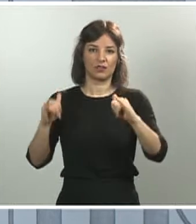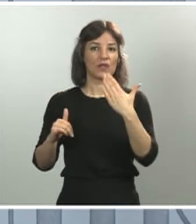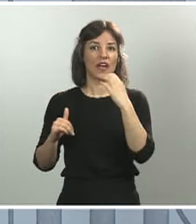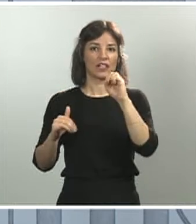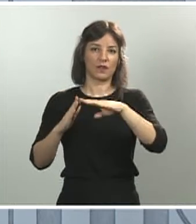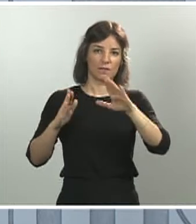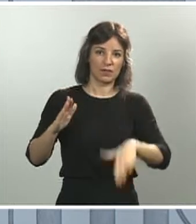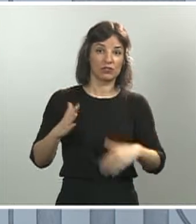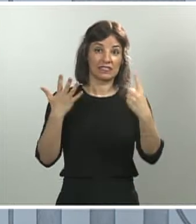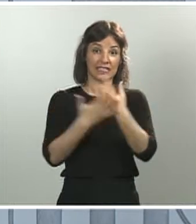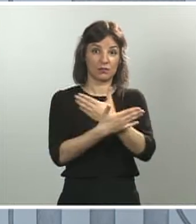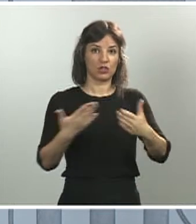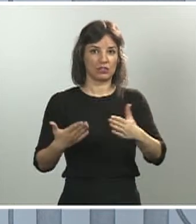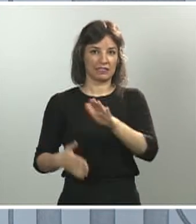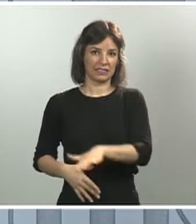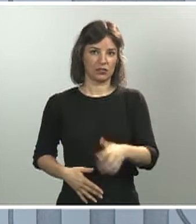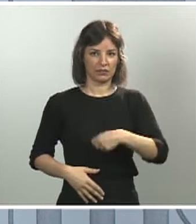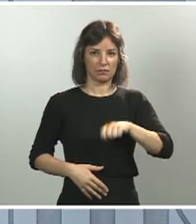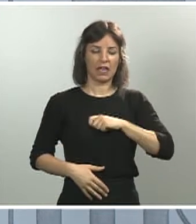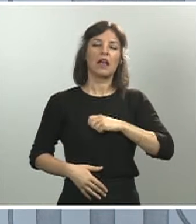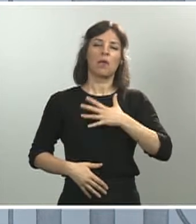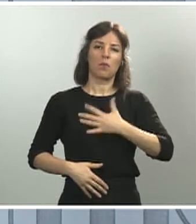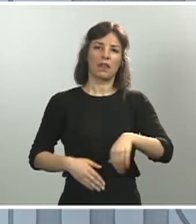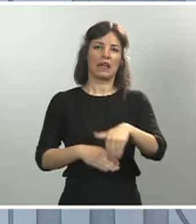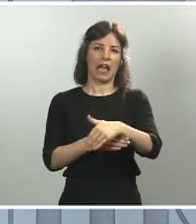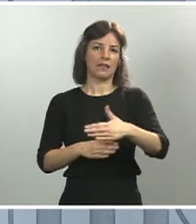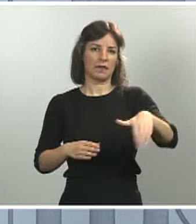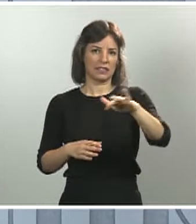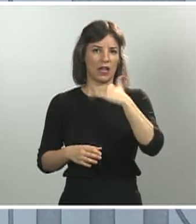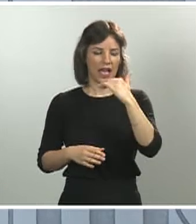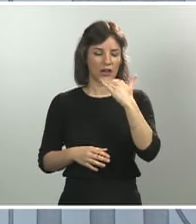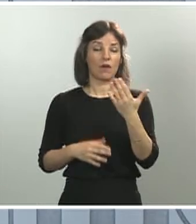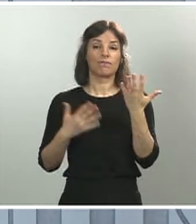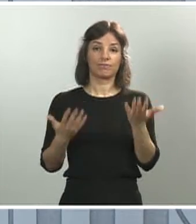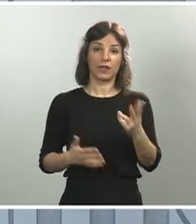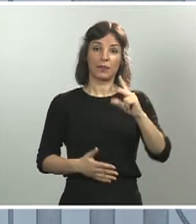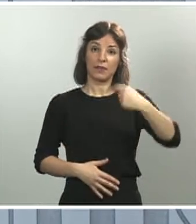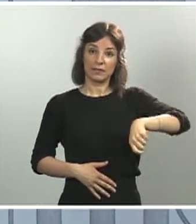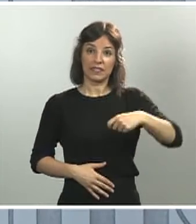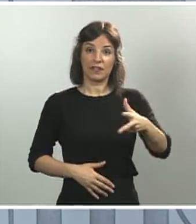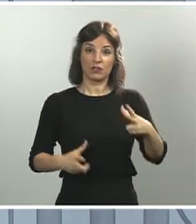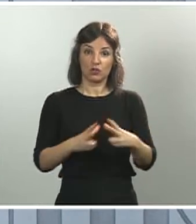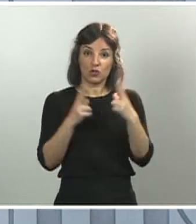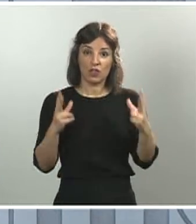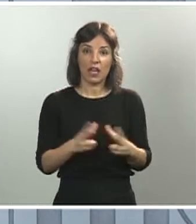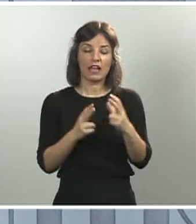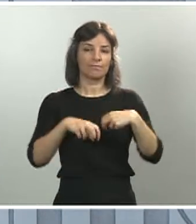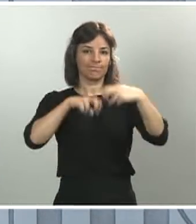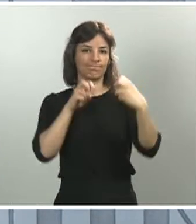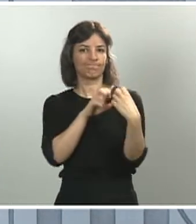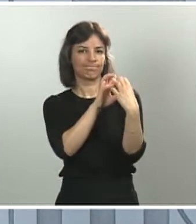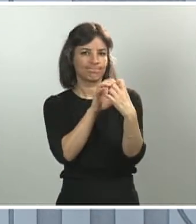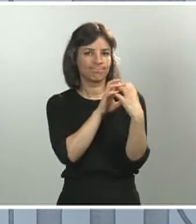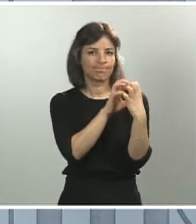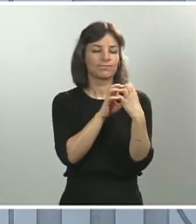millones de niños en España. Bien, pues hemos estado trabajando, como les he indicado, con la Vicepresidencia de Derechos Sociales, hemos escuchado la opinión